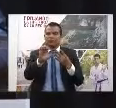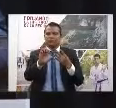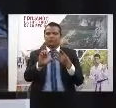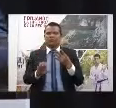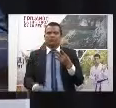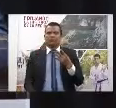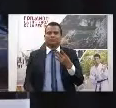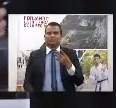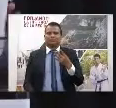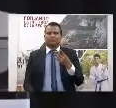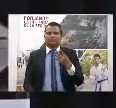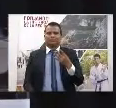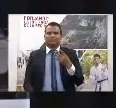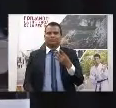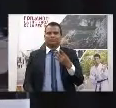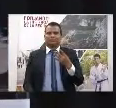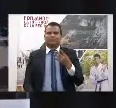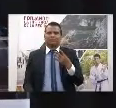Vallejo Cruz.